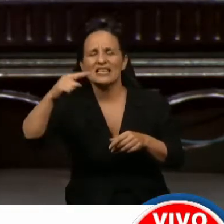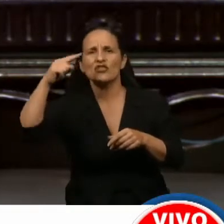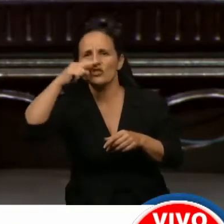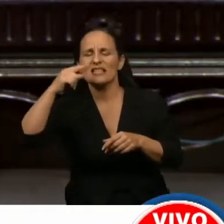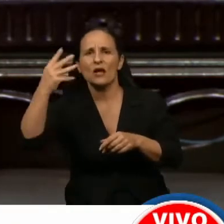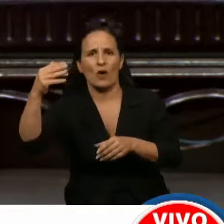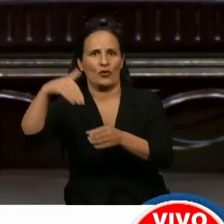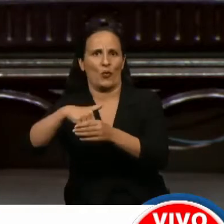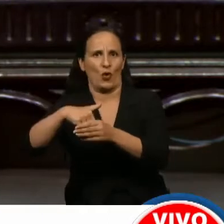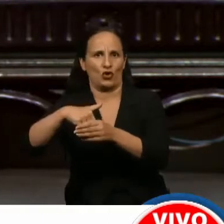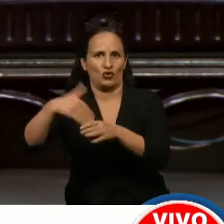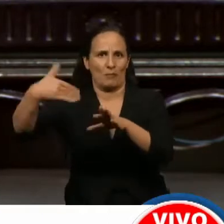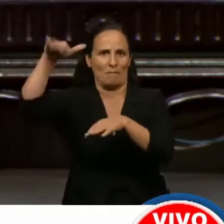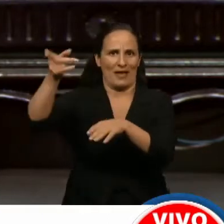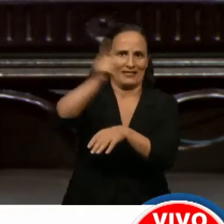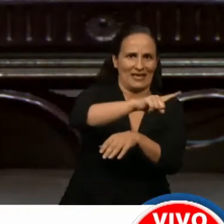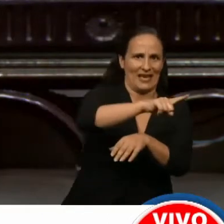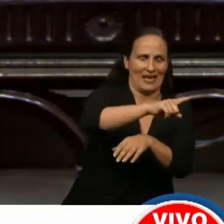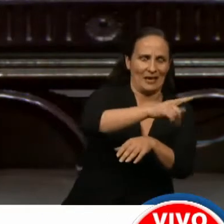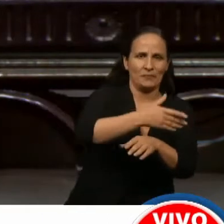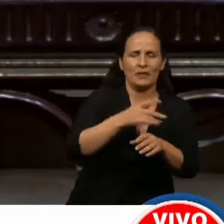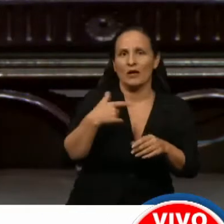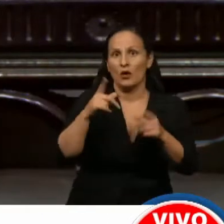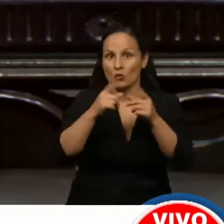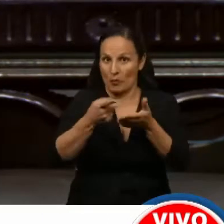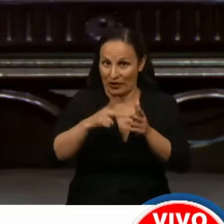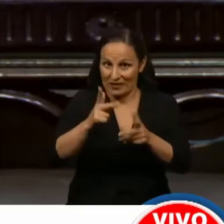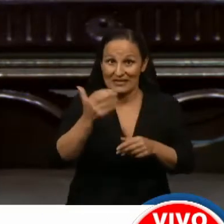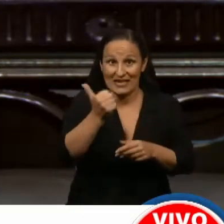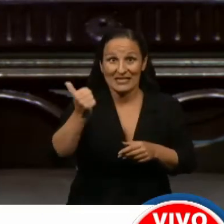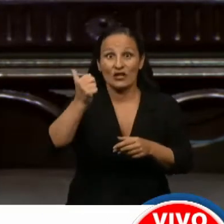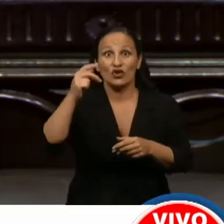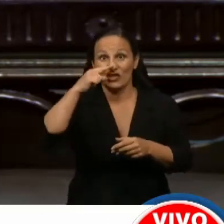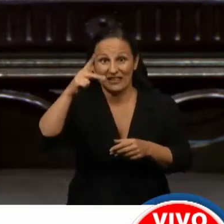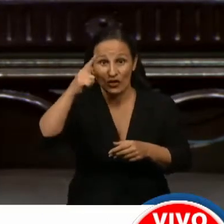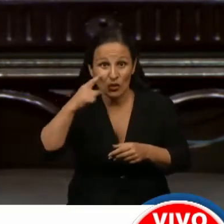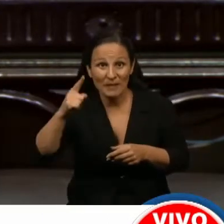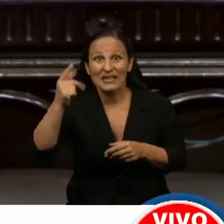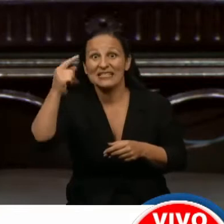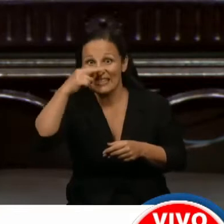678.774 votos. Voy a decir el número de vuelta,